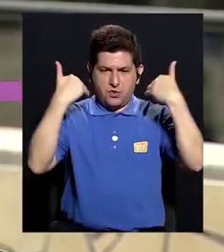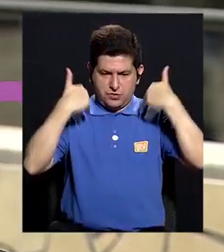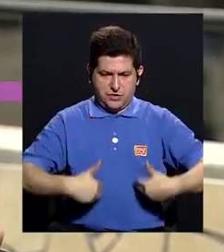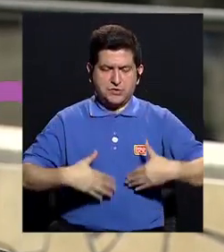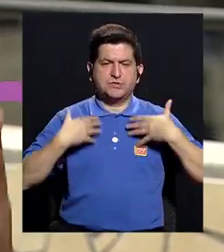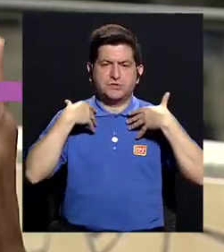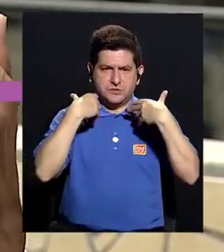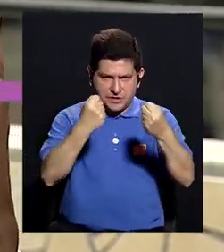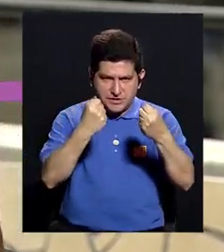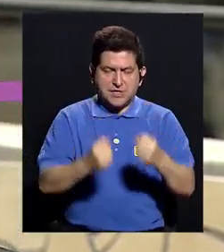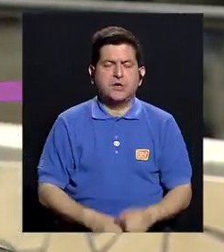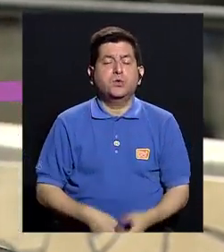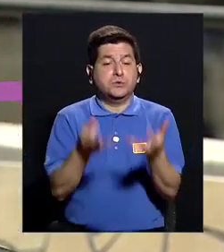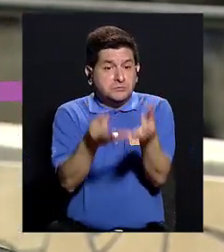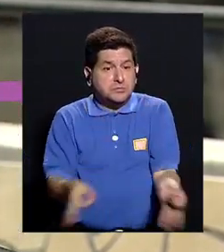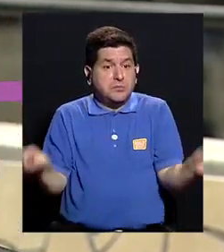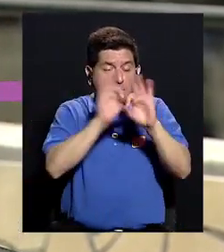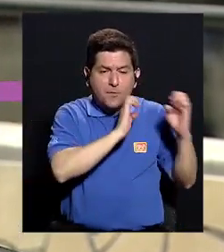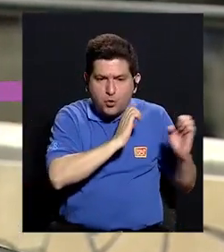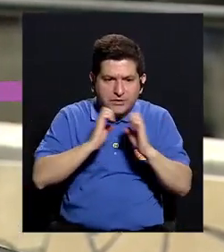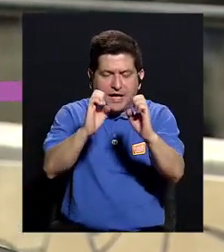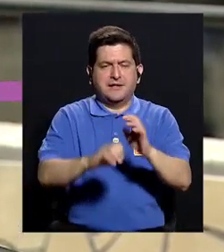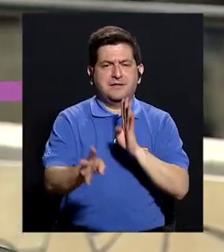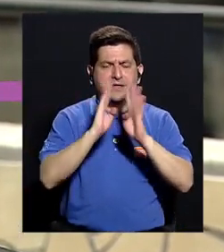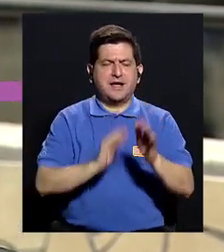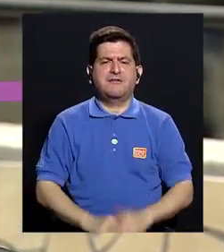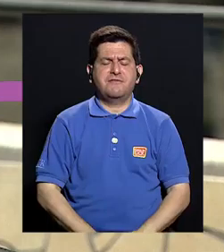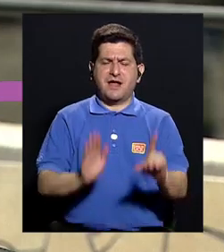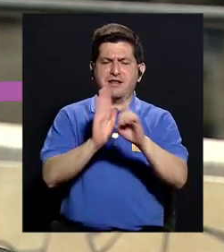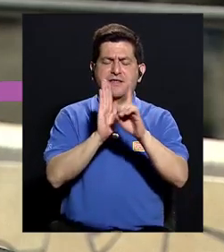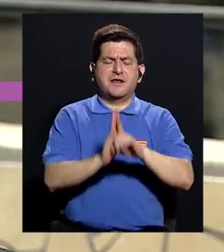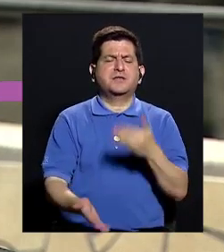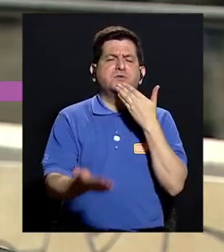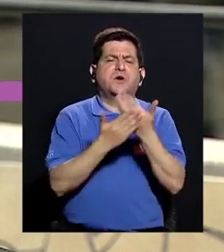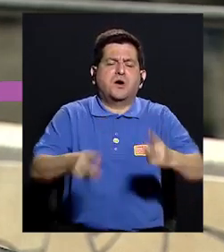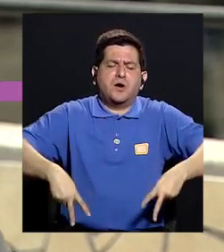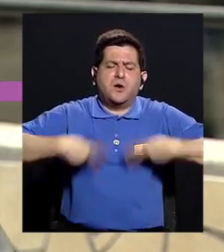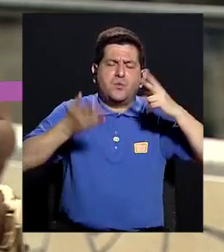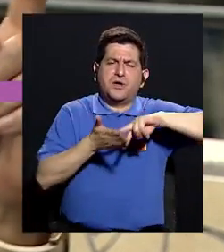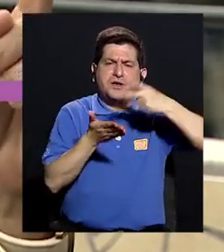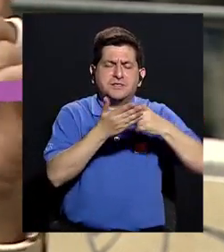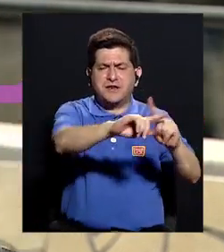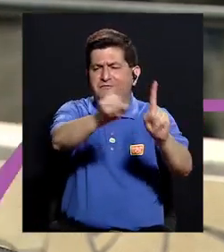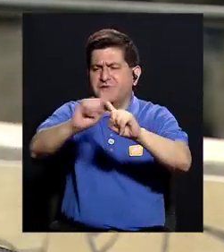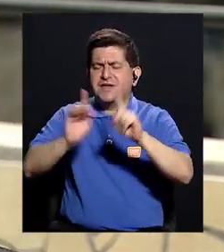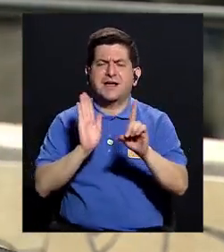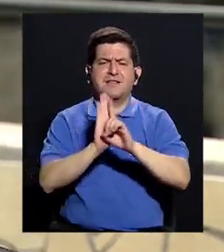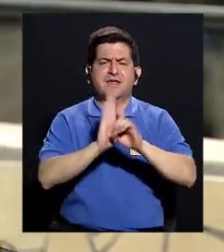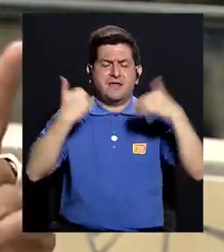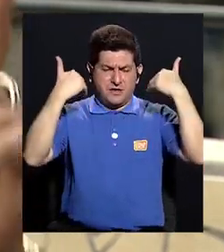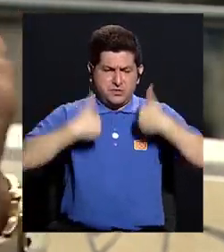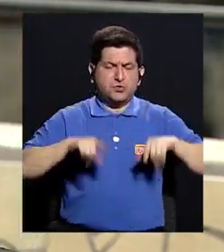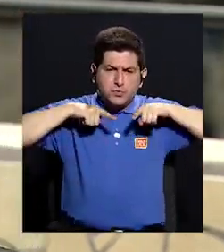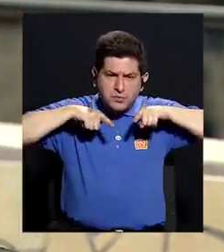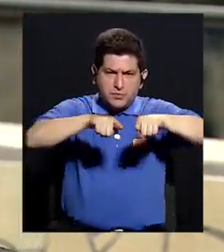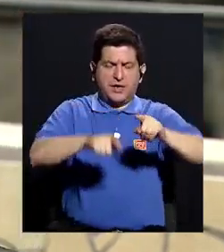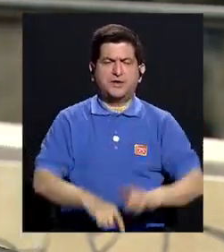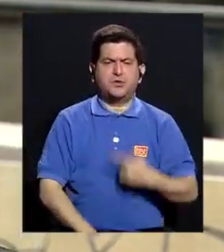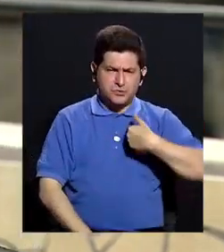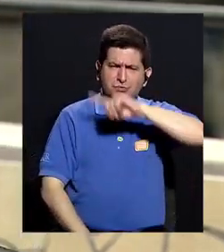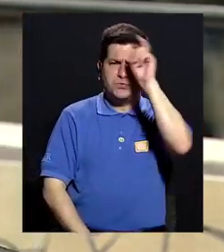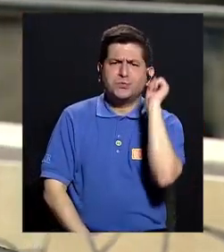derechos humanos en salud son tan estratégicos, porque cuando hablamos de mi derecho al bien vivir, estoy hablando de muchos otros derechos humanos a la